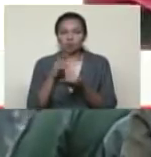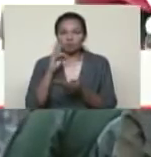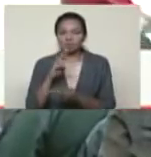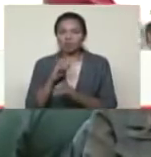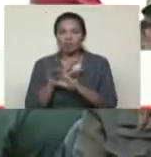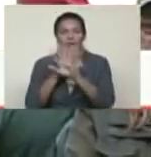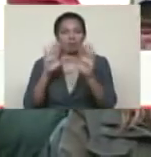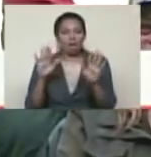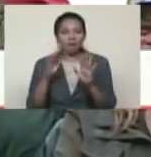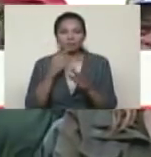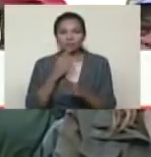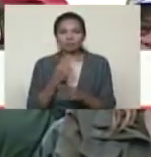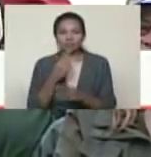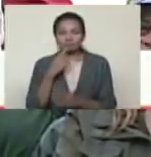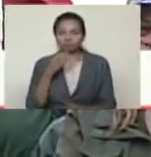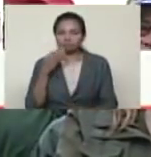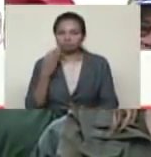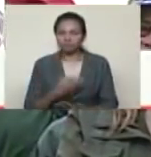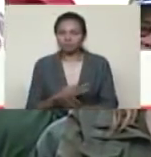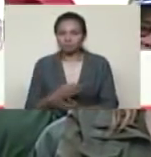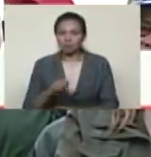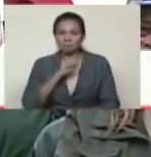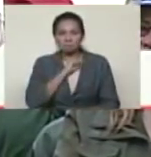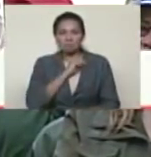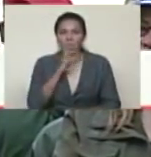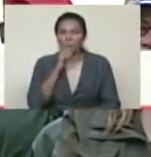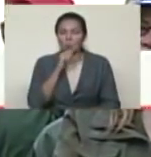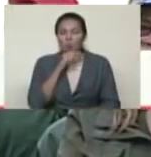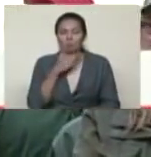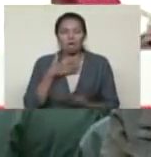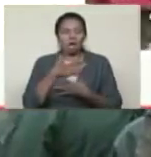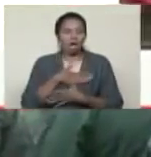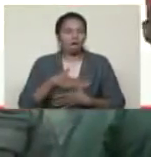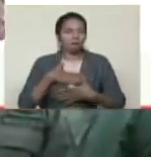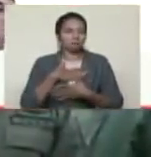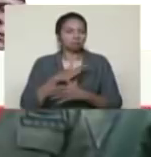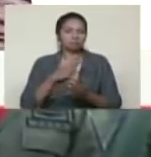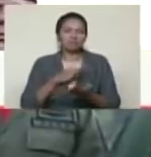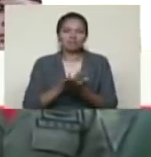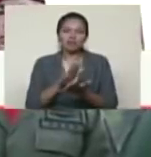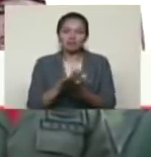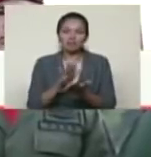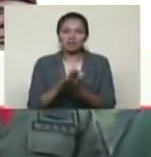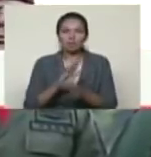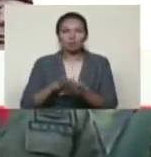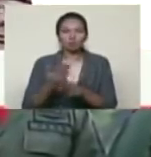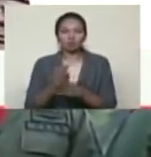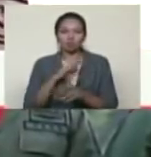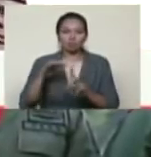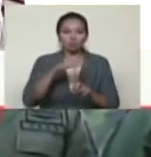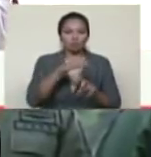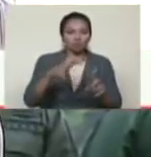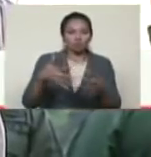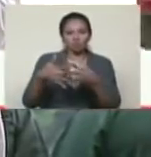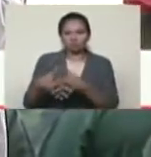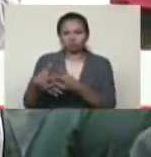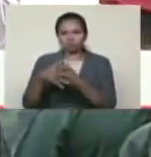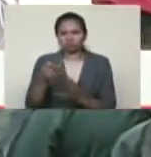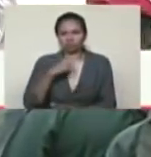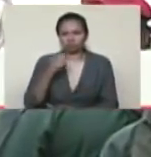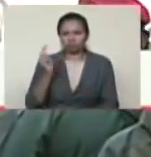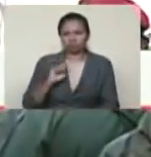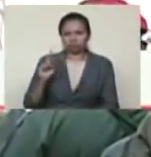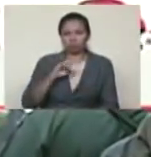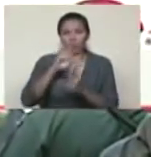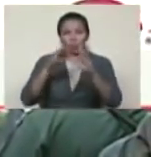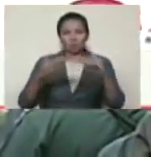claro, con firmeza, sin miedo, con serenidad, porque no somos subordinados de los gringos y nuestros